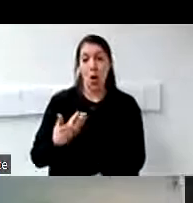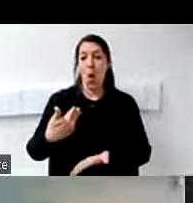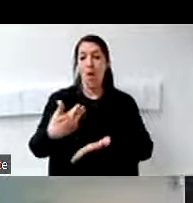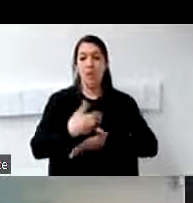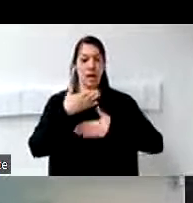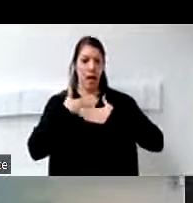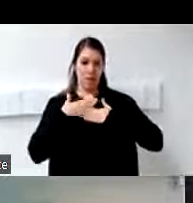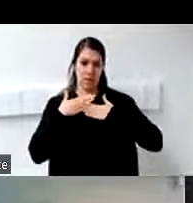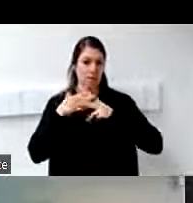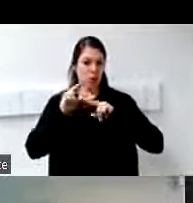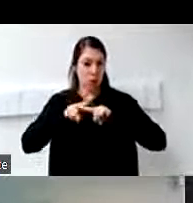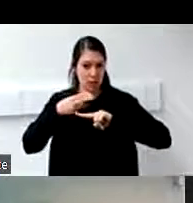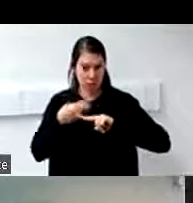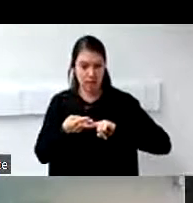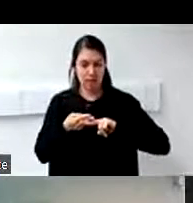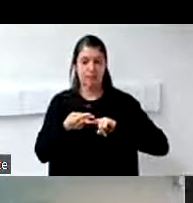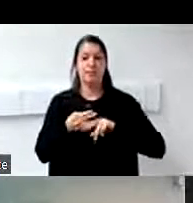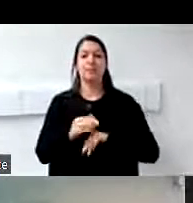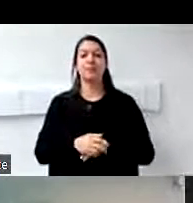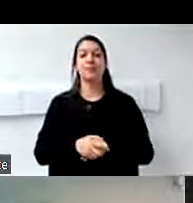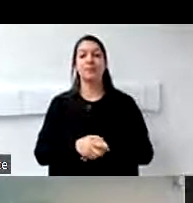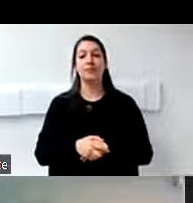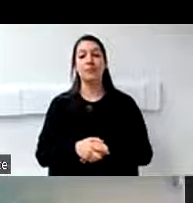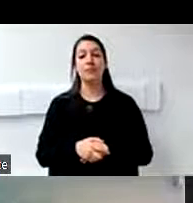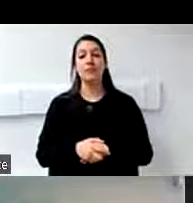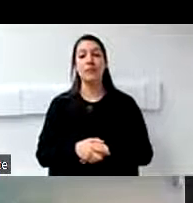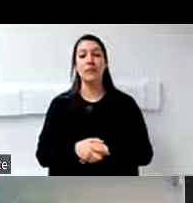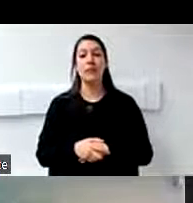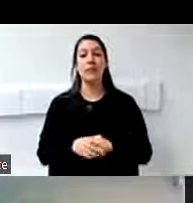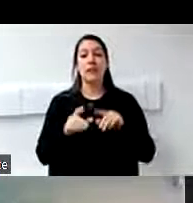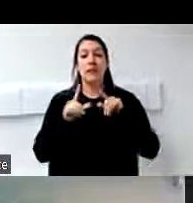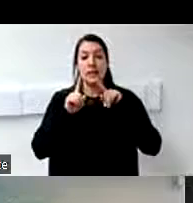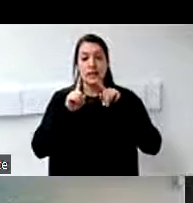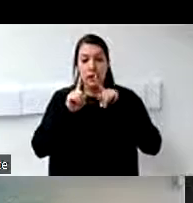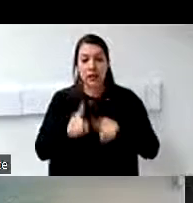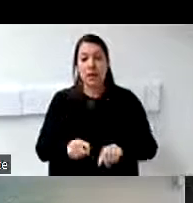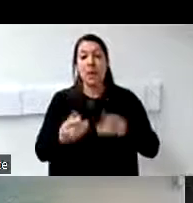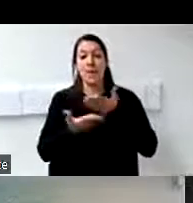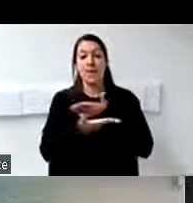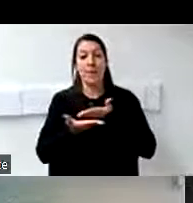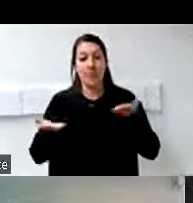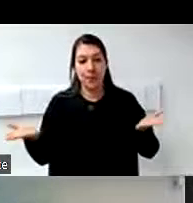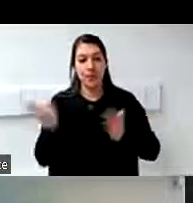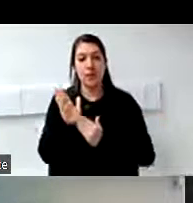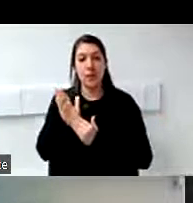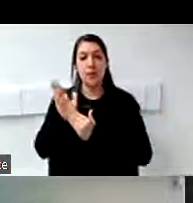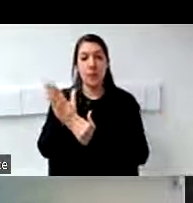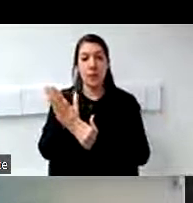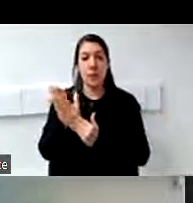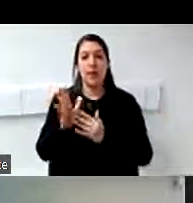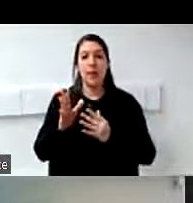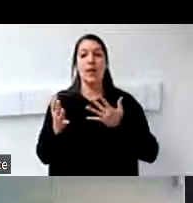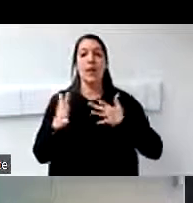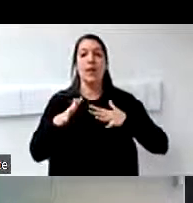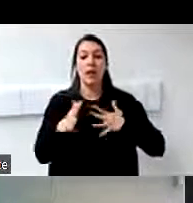que coordinar la llegada. Lo que les voy a presentar ahora básicamente es la